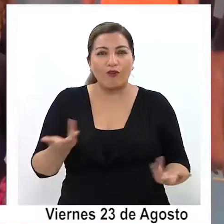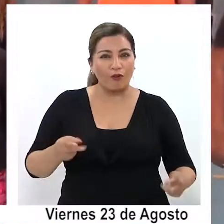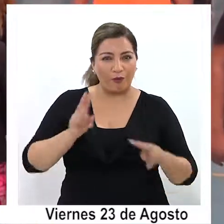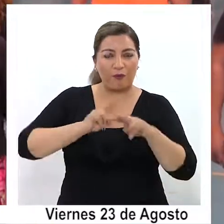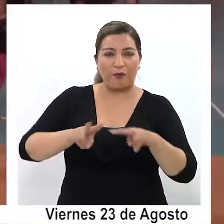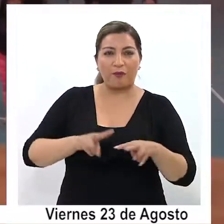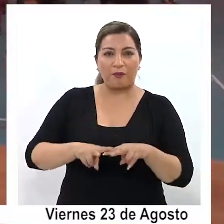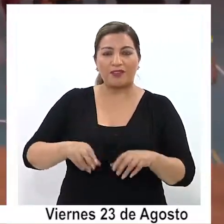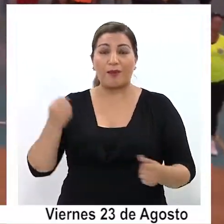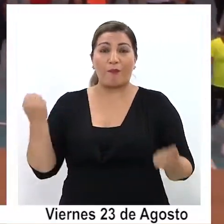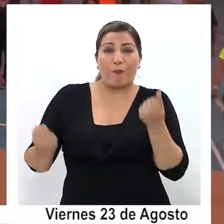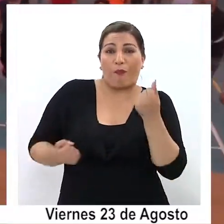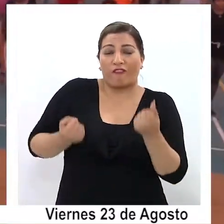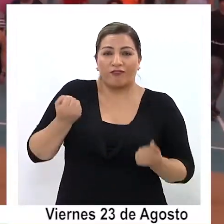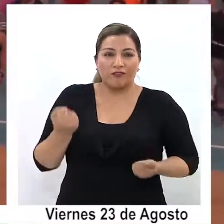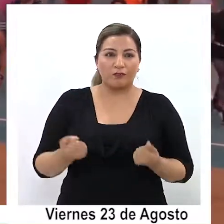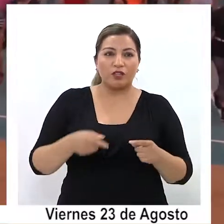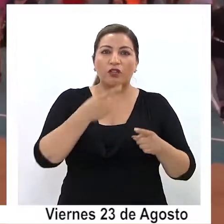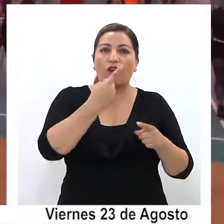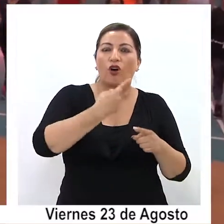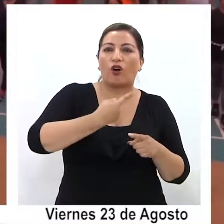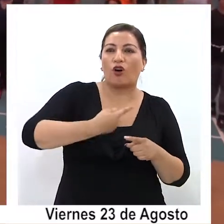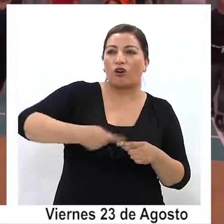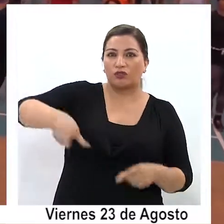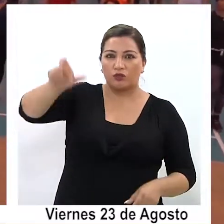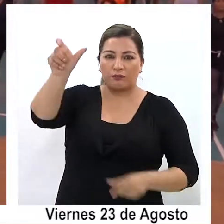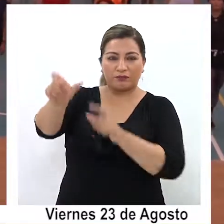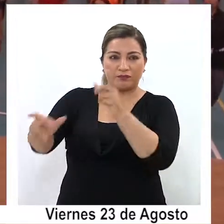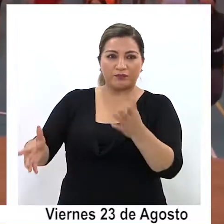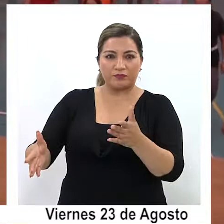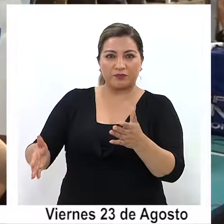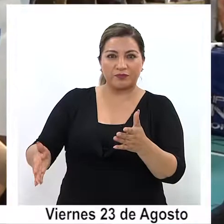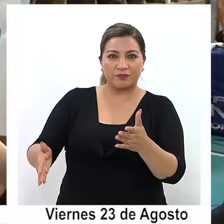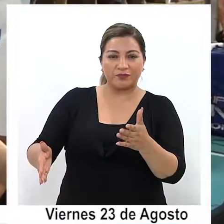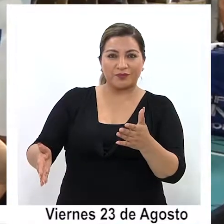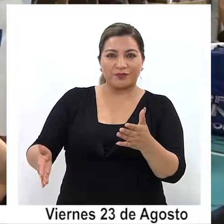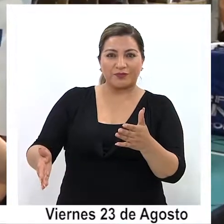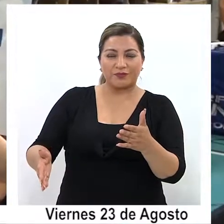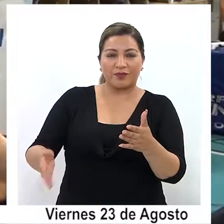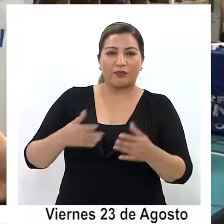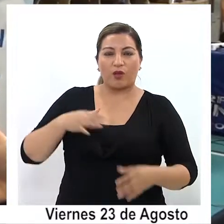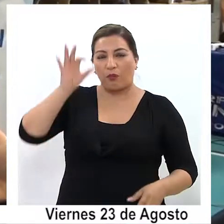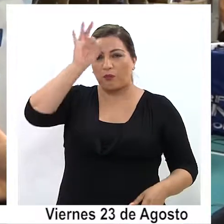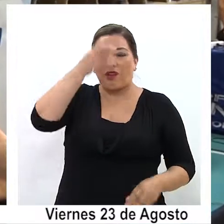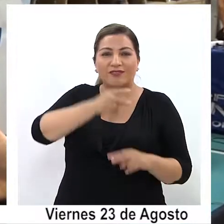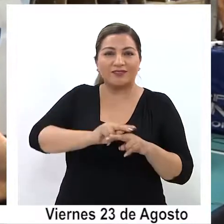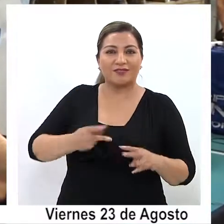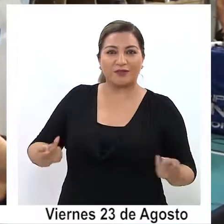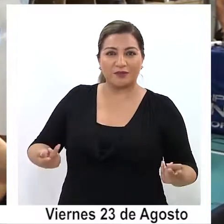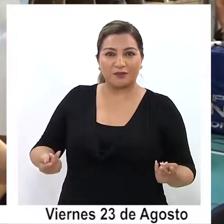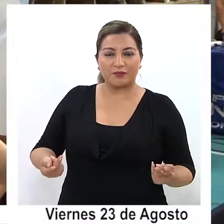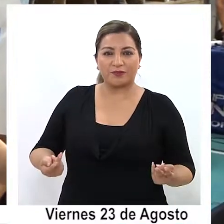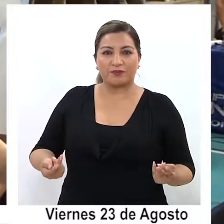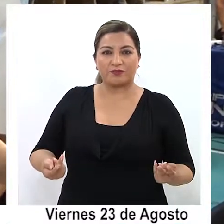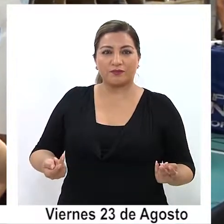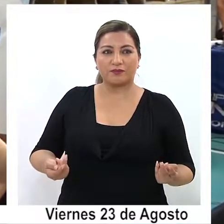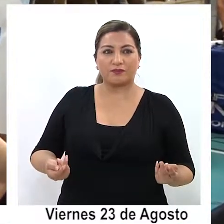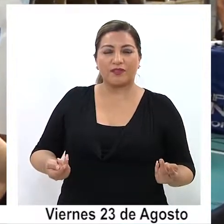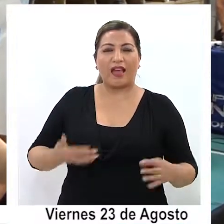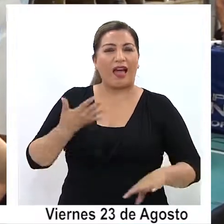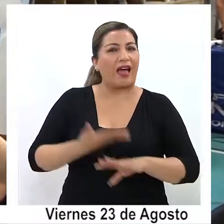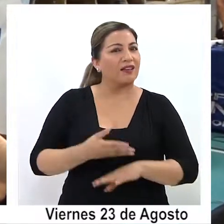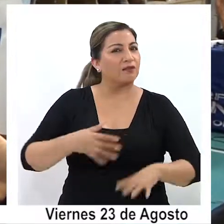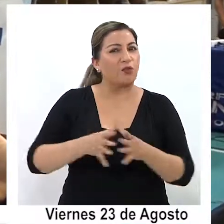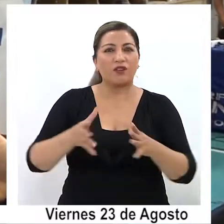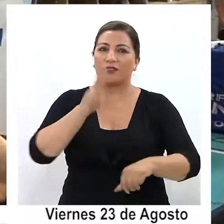influye el movimiento en los otros dos dominios, decimos, desde una mirada ontológica. Bueno, que hay grandes